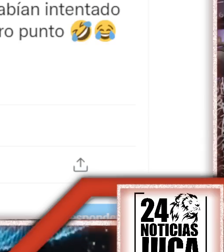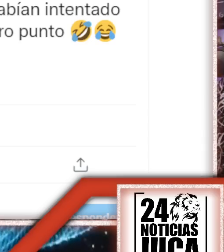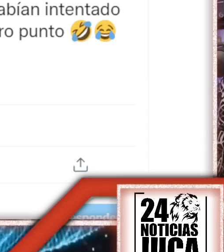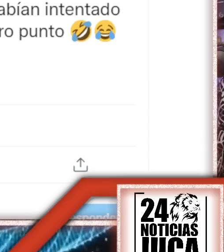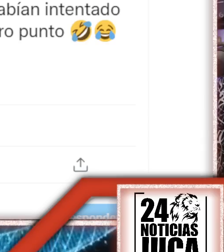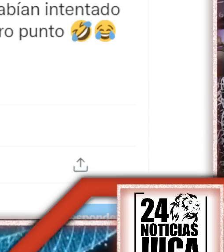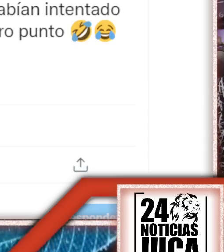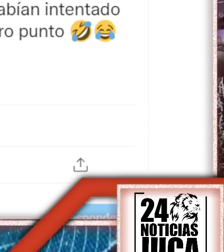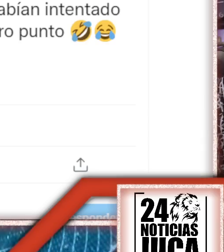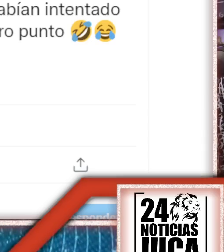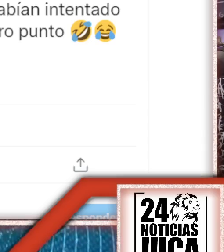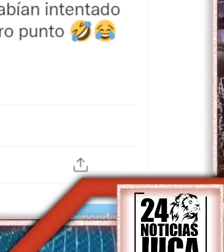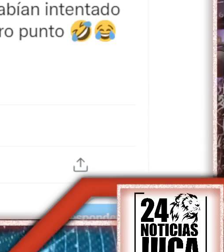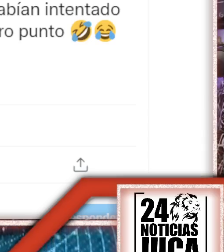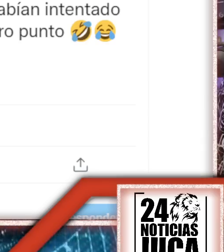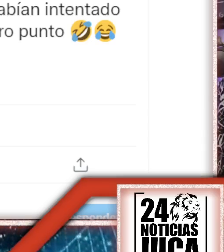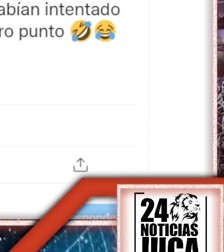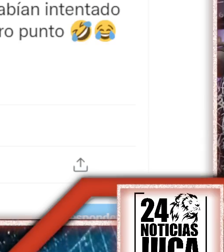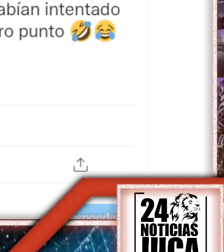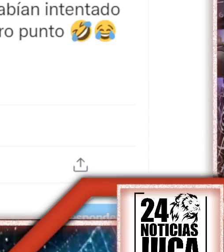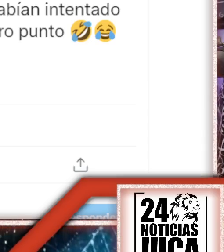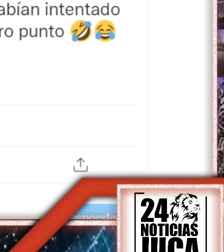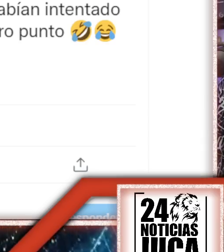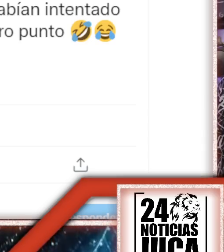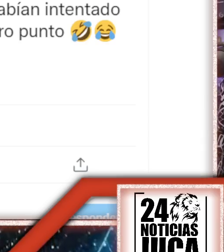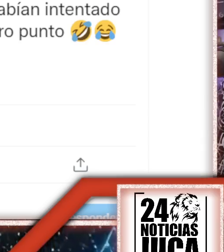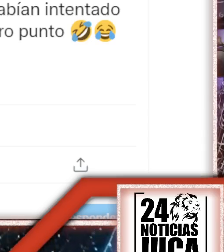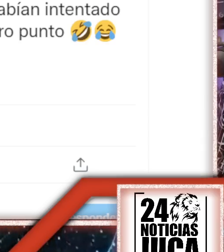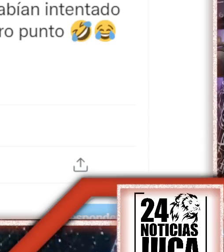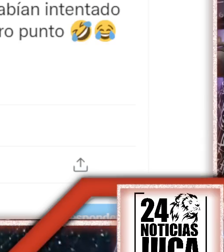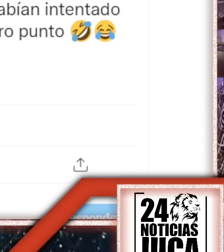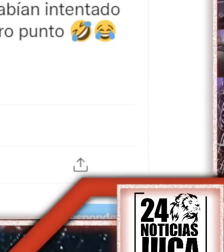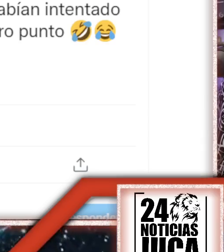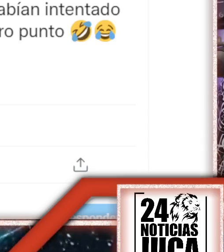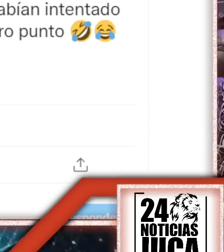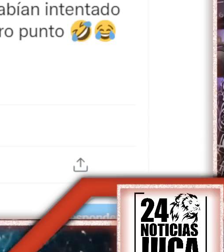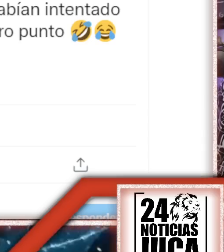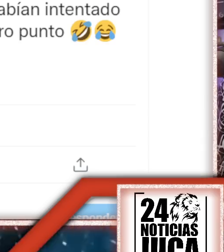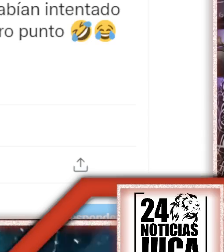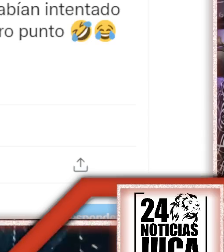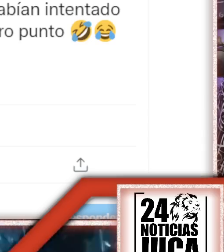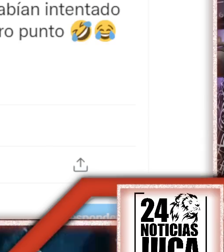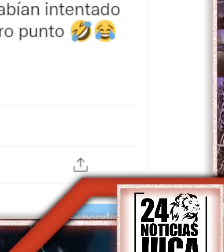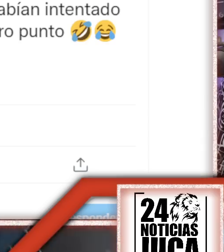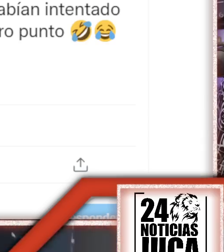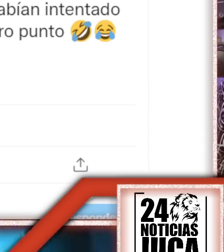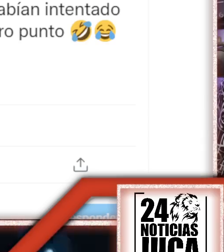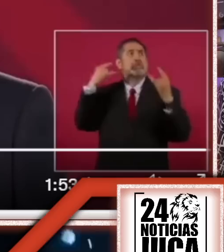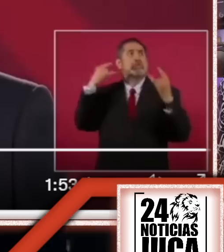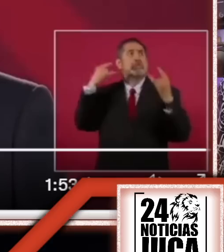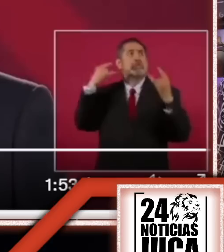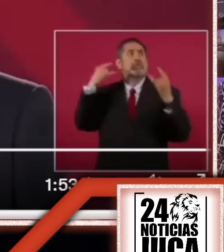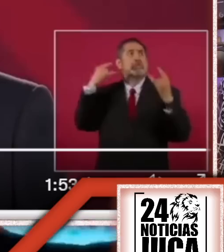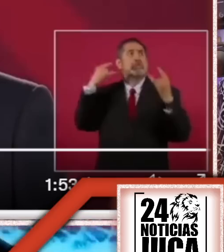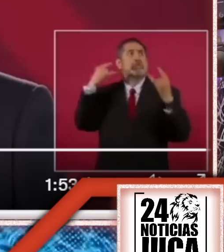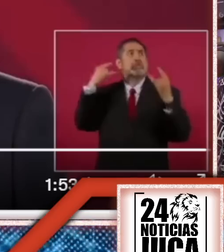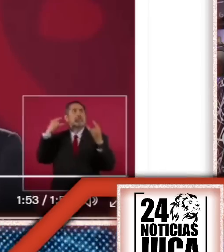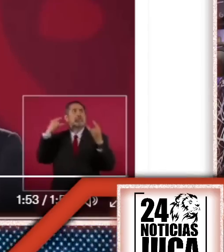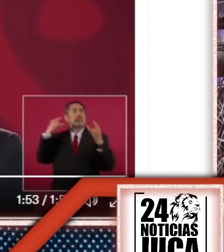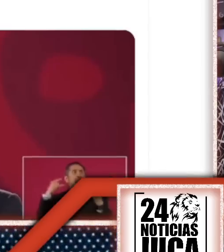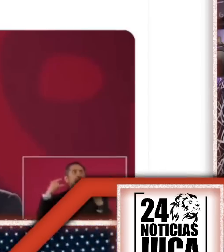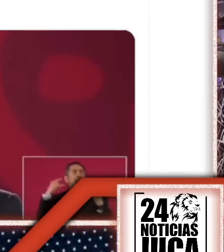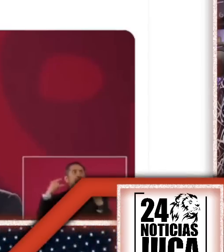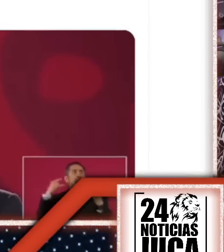México. Hoy el presidente López Obrador les contesta. Les dice incluso, ¿no? Es un mensaje duro donde les dice, pues